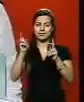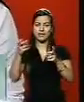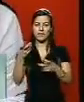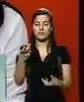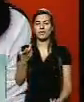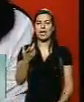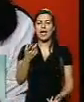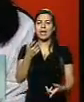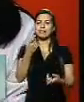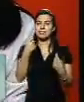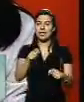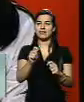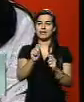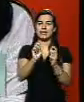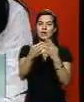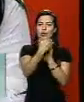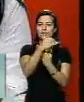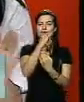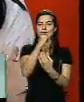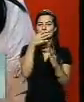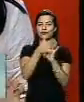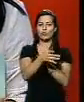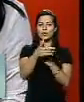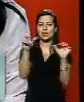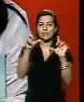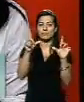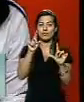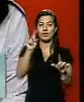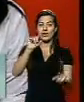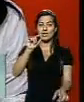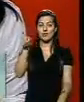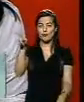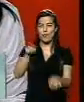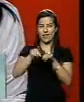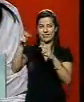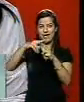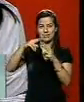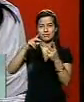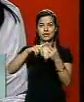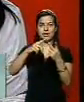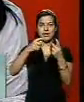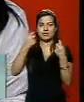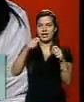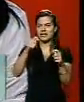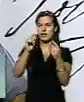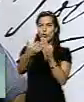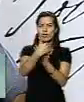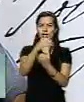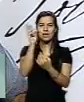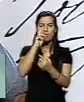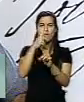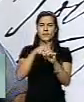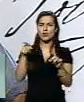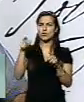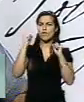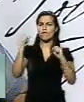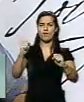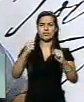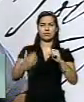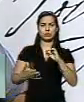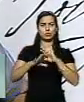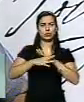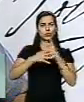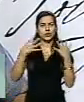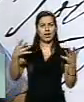silenciar experiencias como Jaureguina, no se menciona para nada, pero tienen una fuerza importante. La gente de TVC